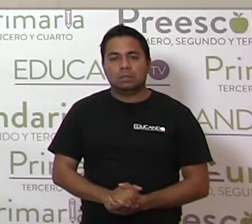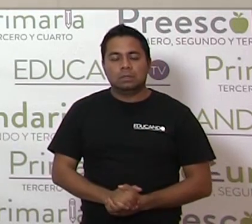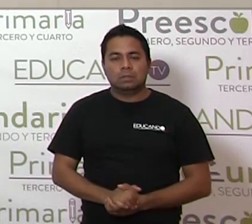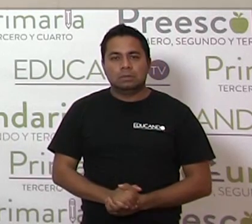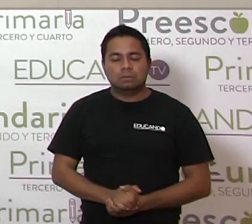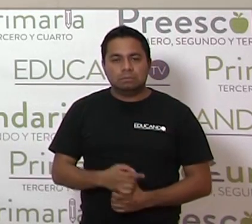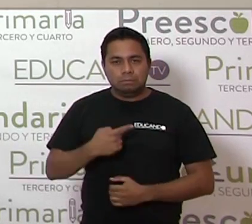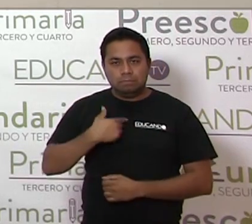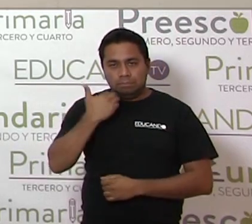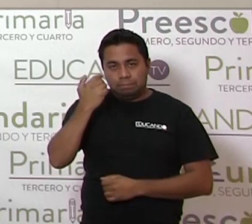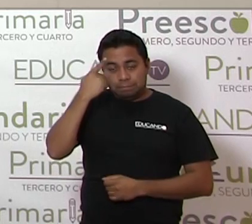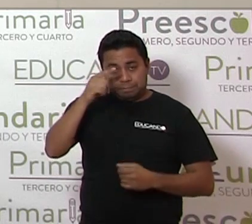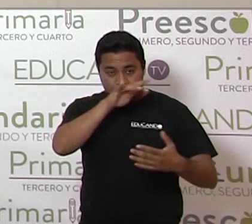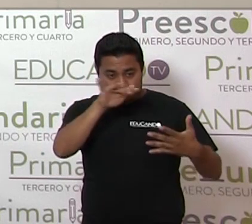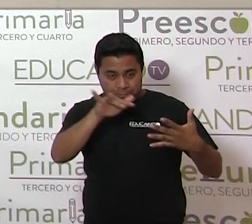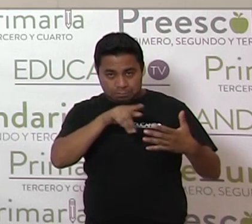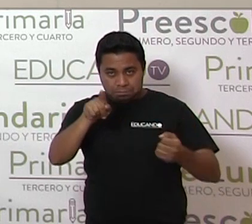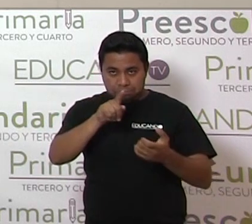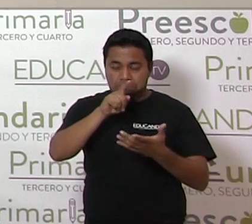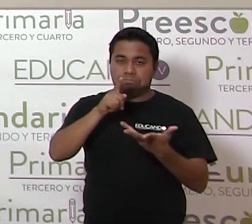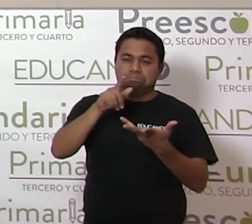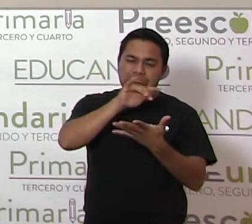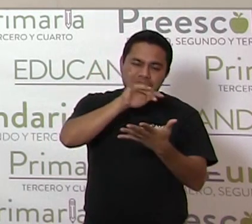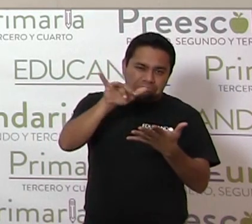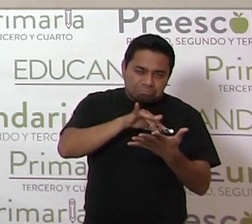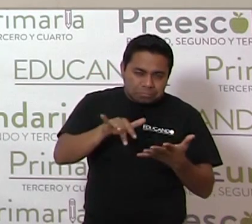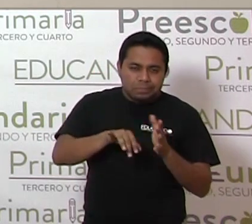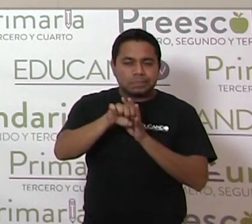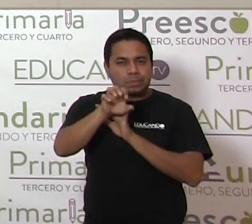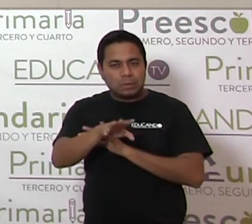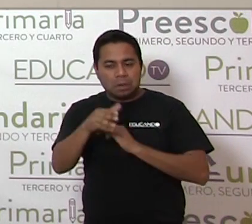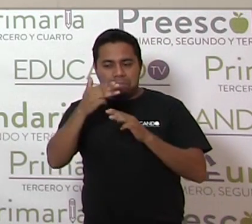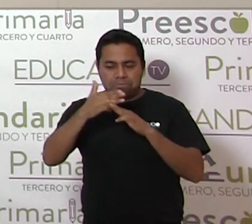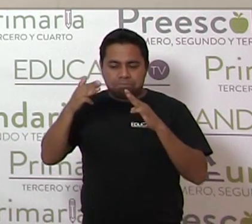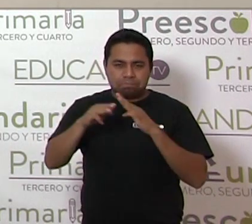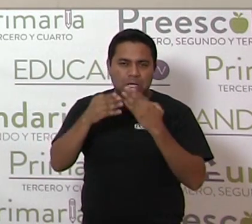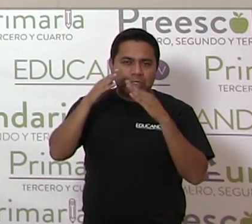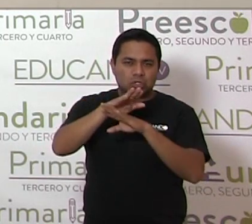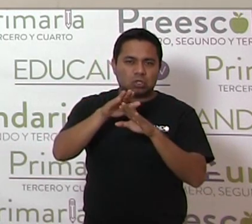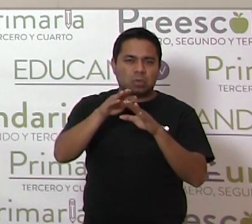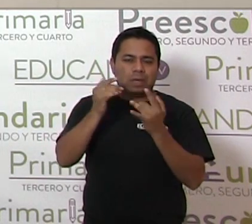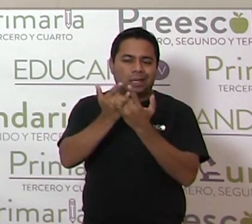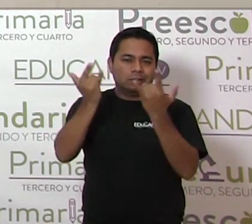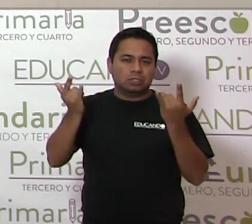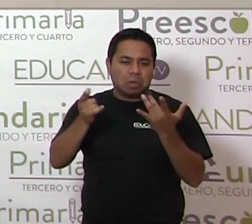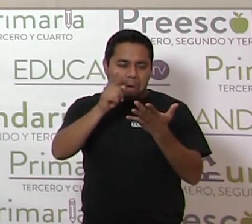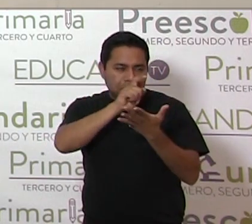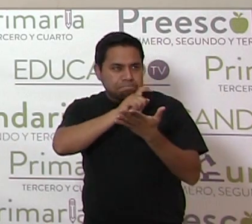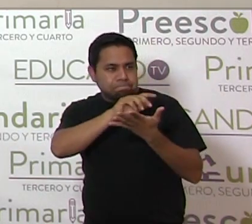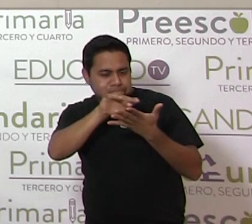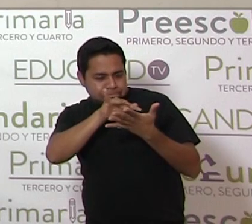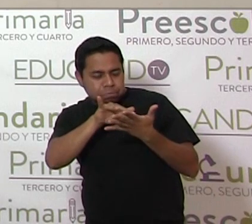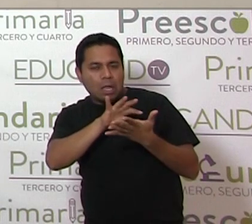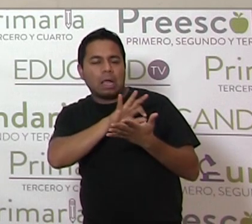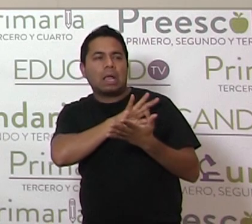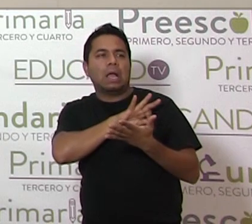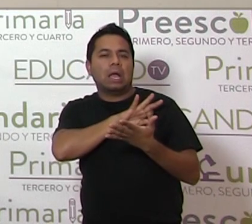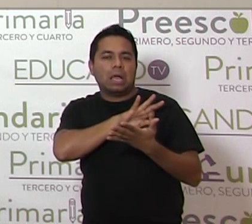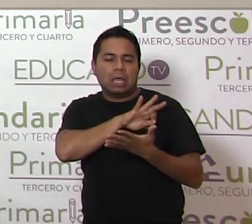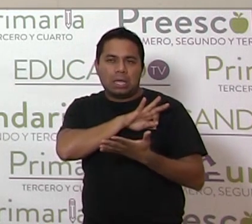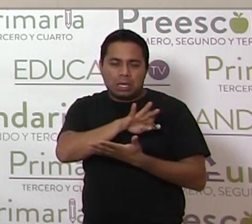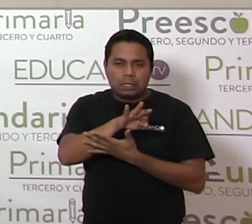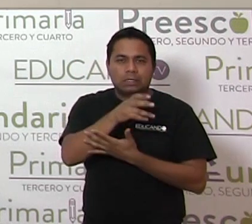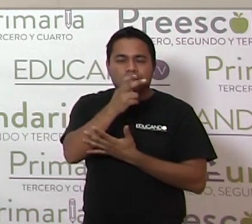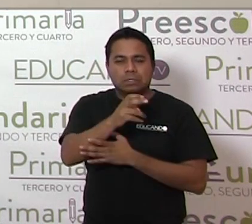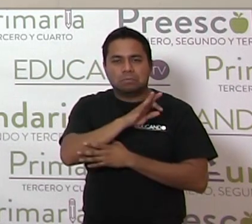de las lecturas que tú realices en tu materia de historia, puedas hacer de esto